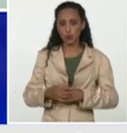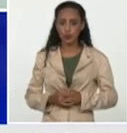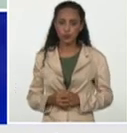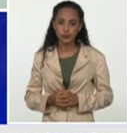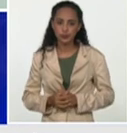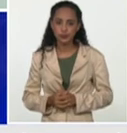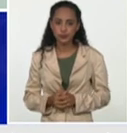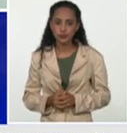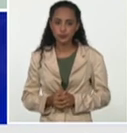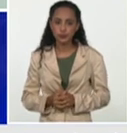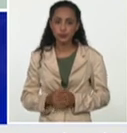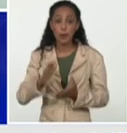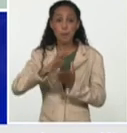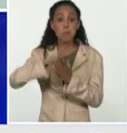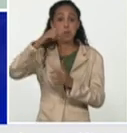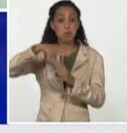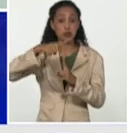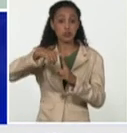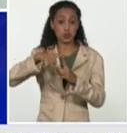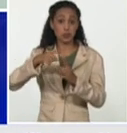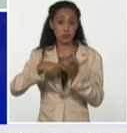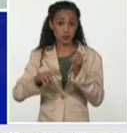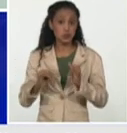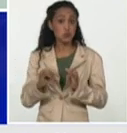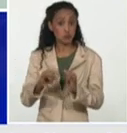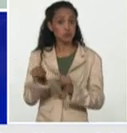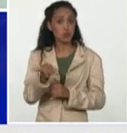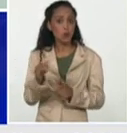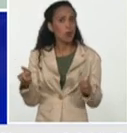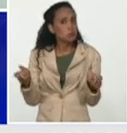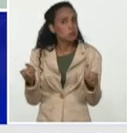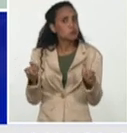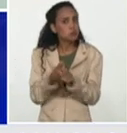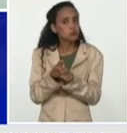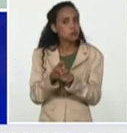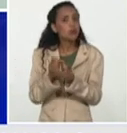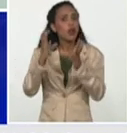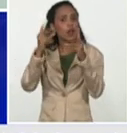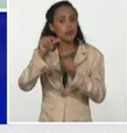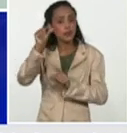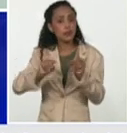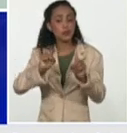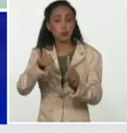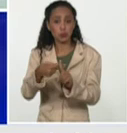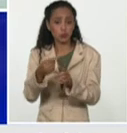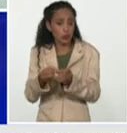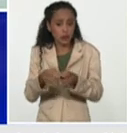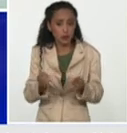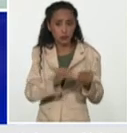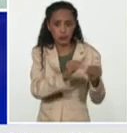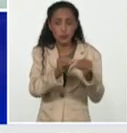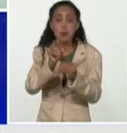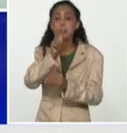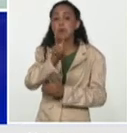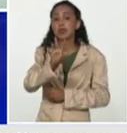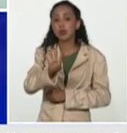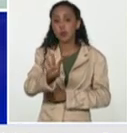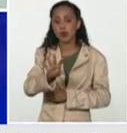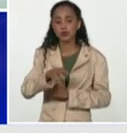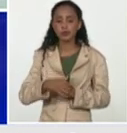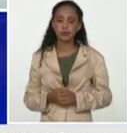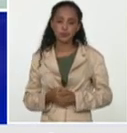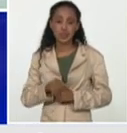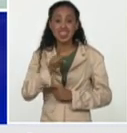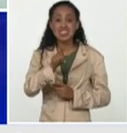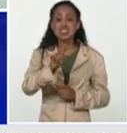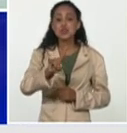En Matanza también se aprecia una reducción ayer en el número de casos autóctonos, 24, 19 menos que el